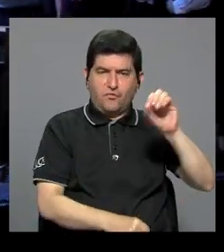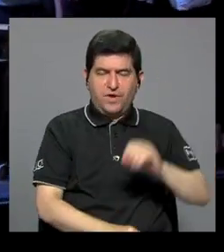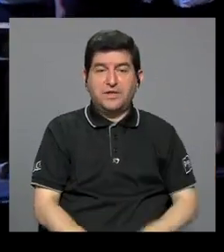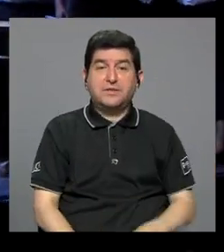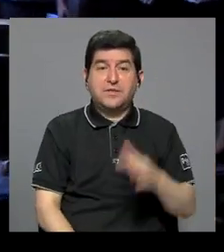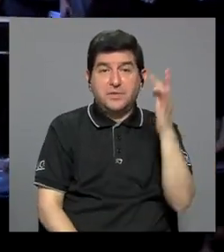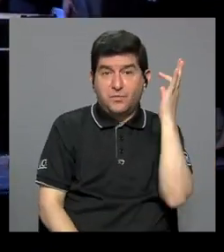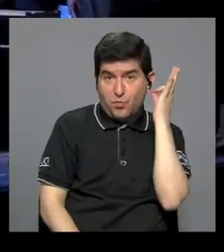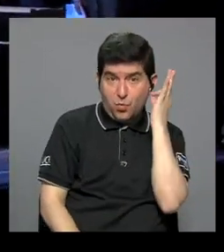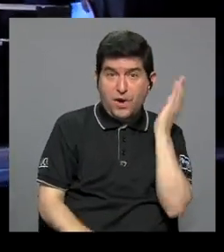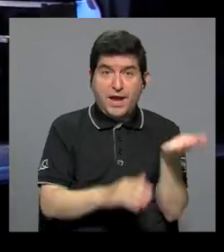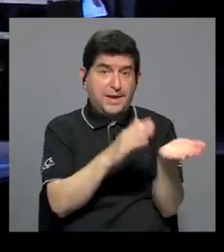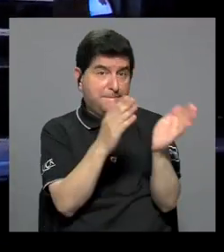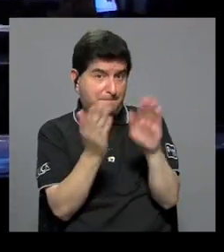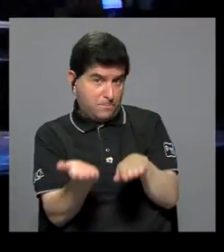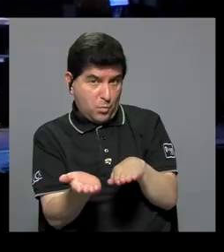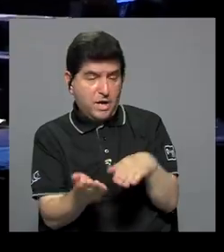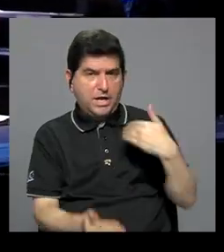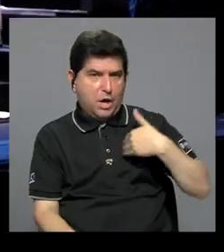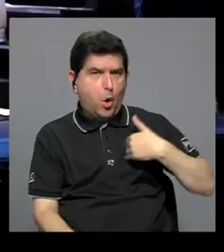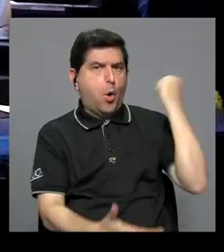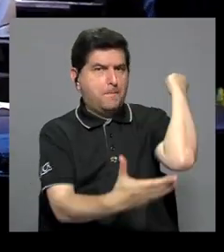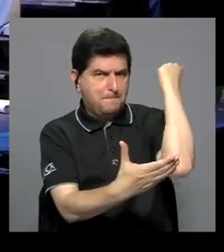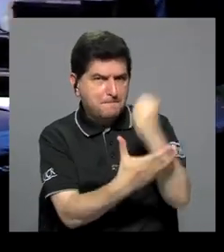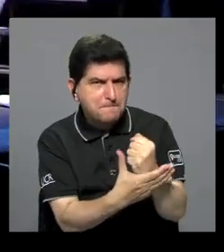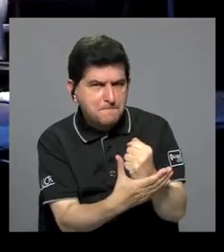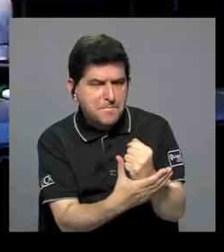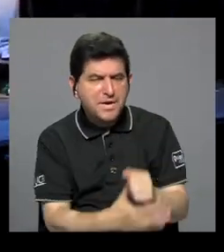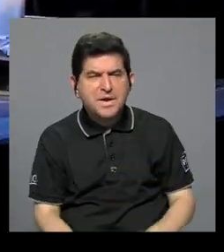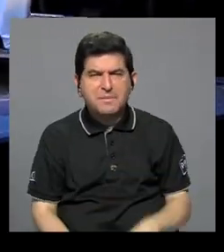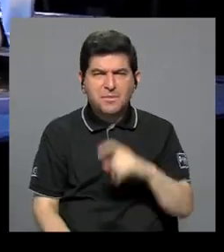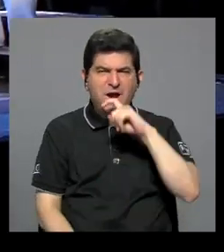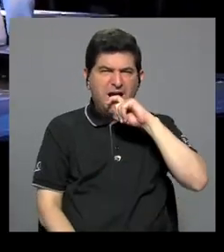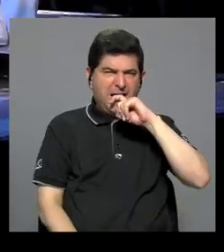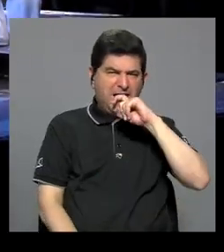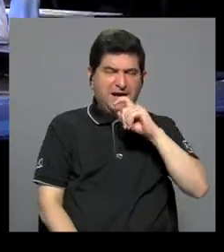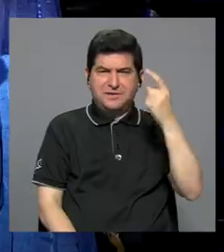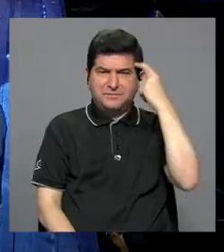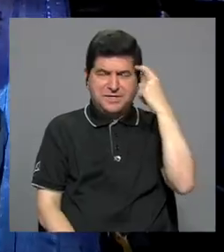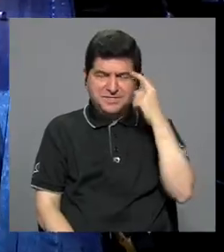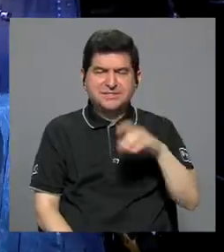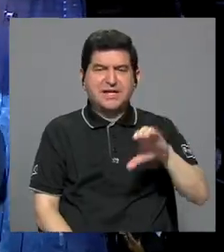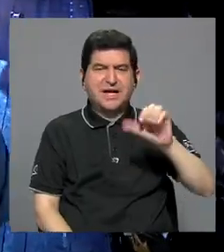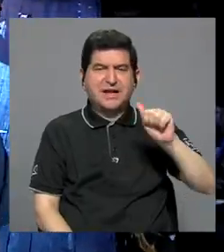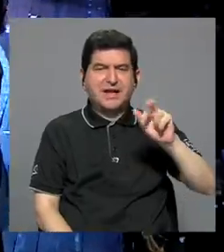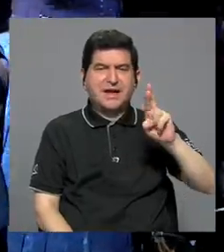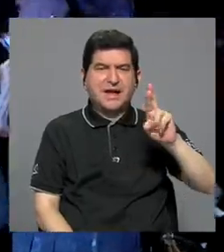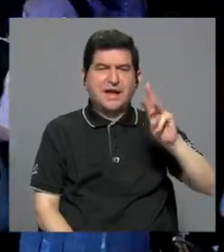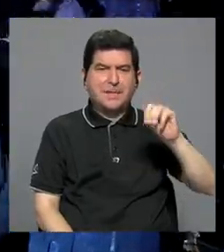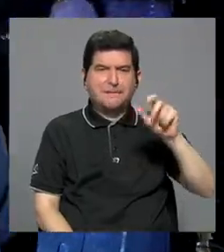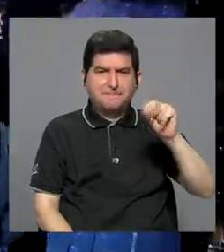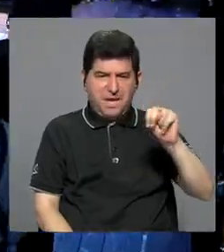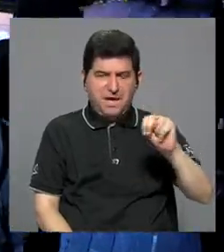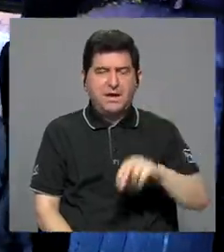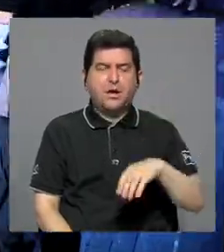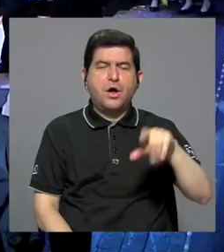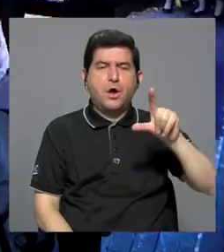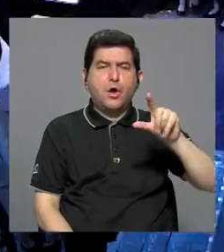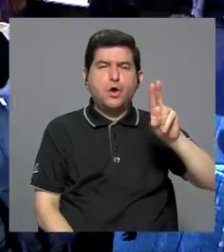o la mujer muere, el hombre la mata por un ataque de celos, pensemos en Carmen, ¿verdad? En